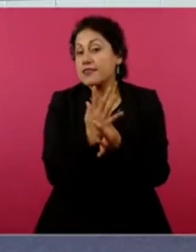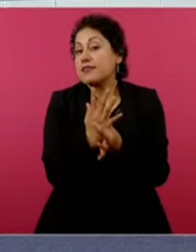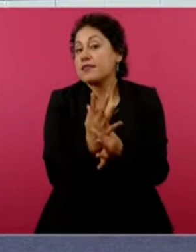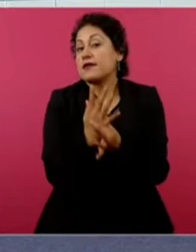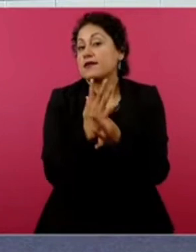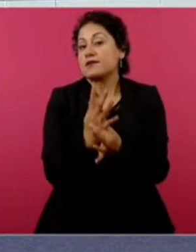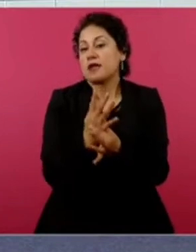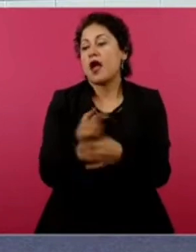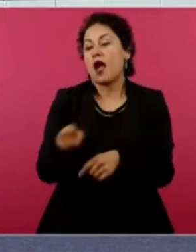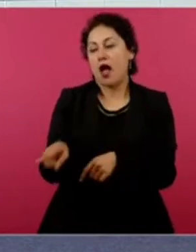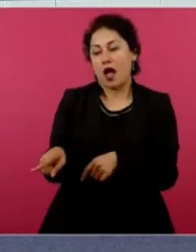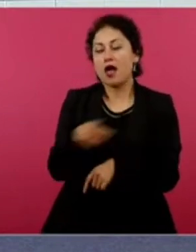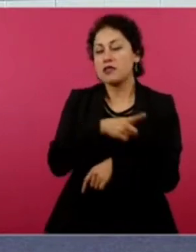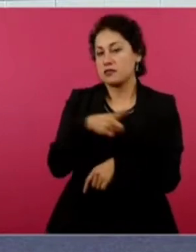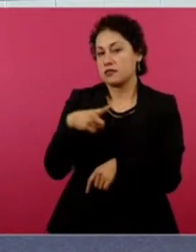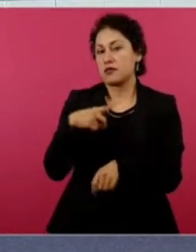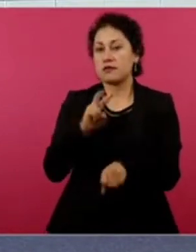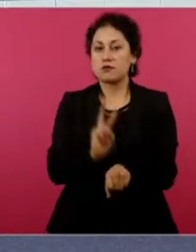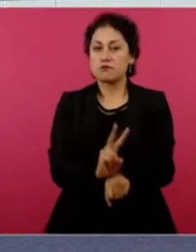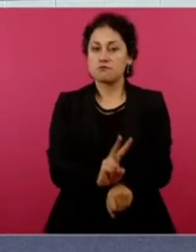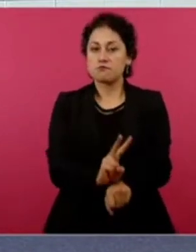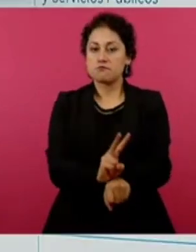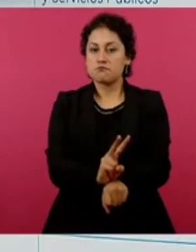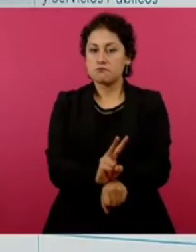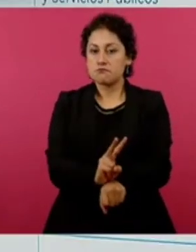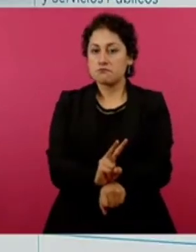que no